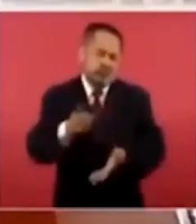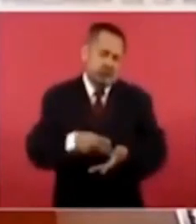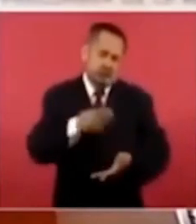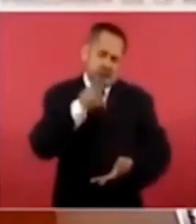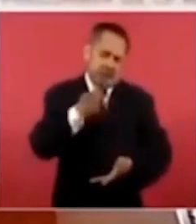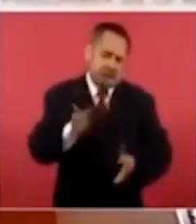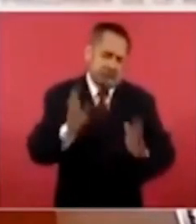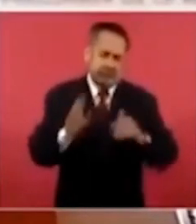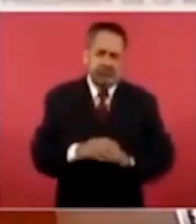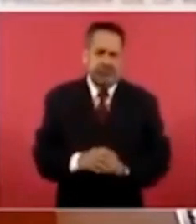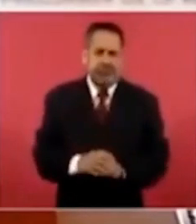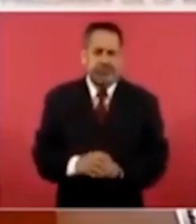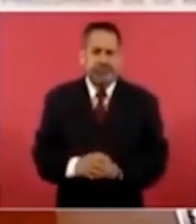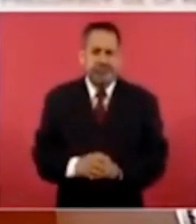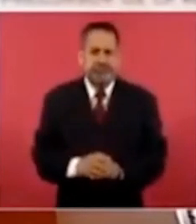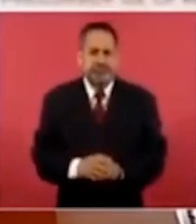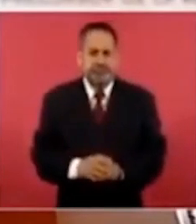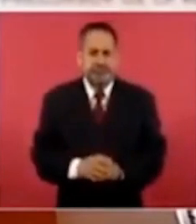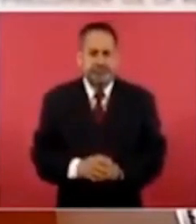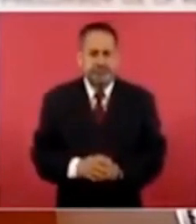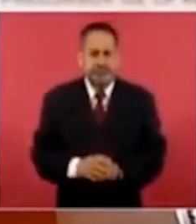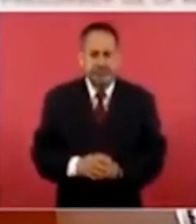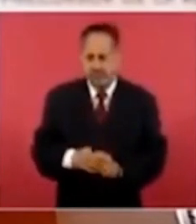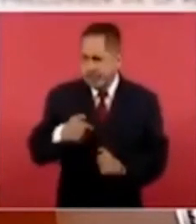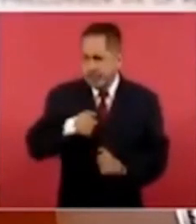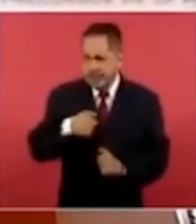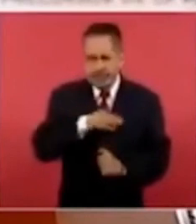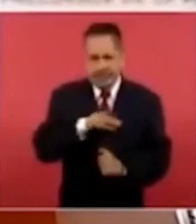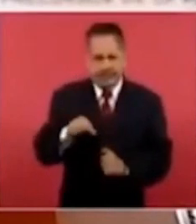está puedo